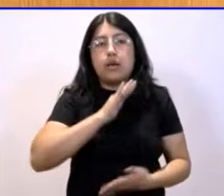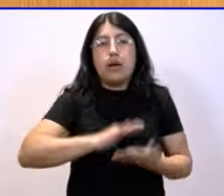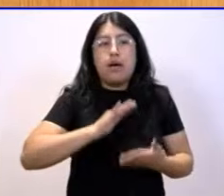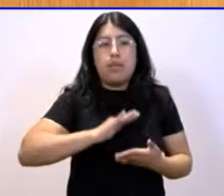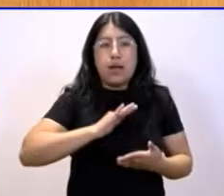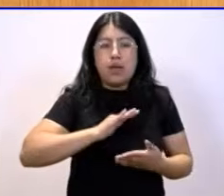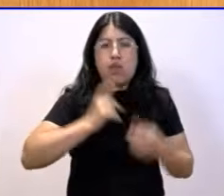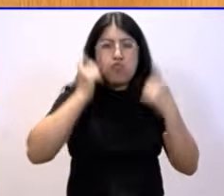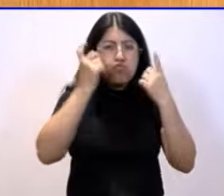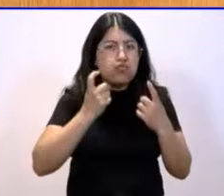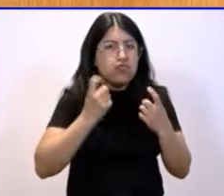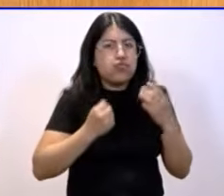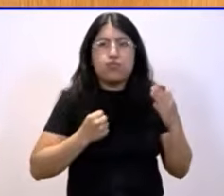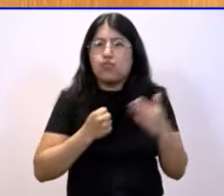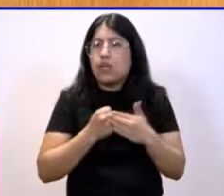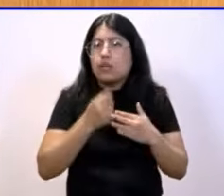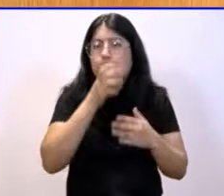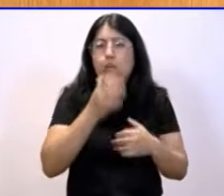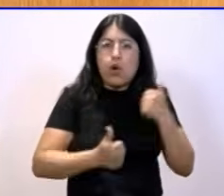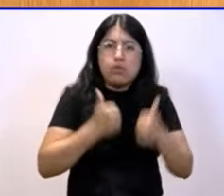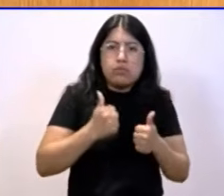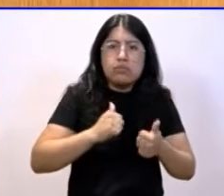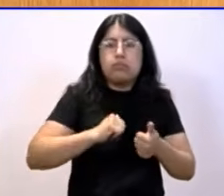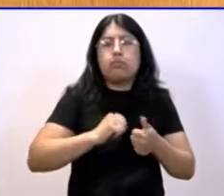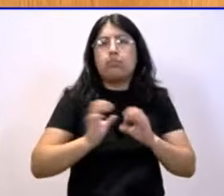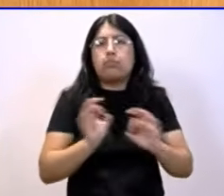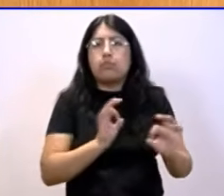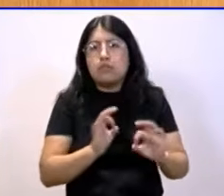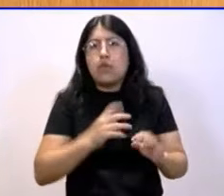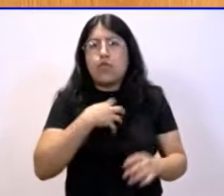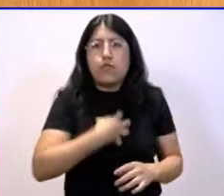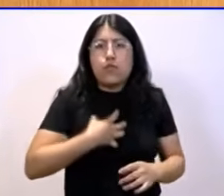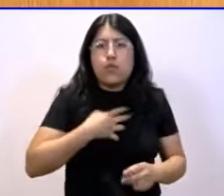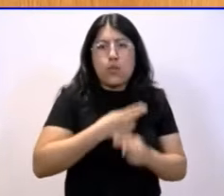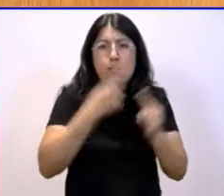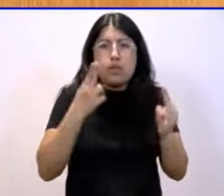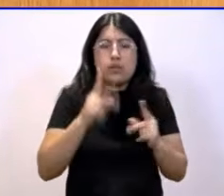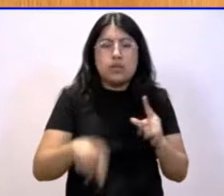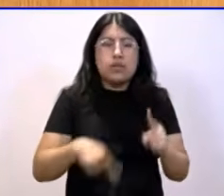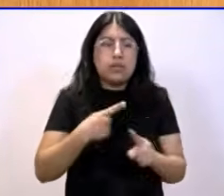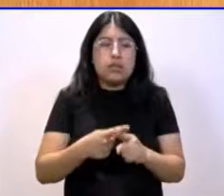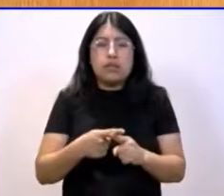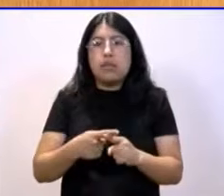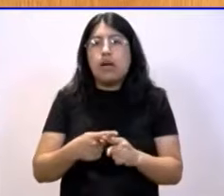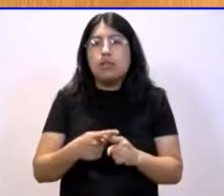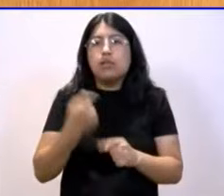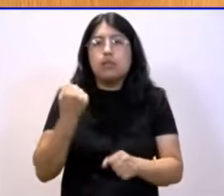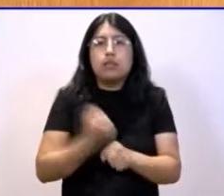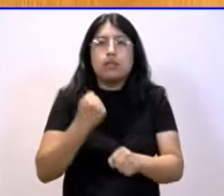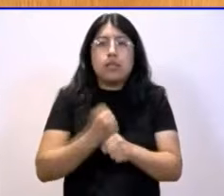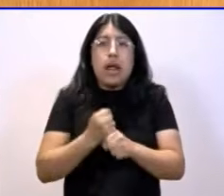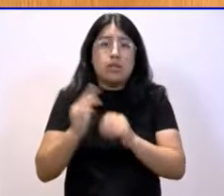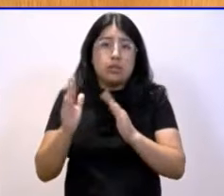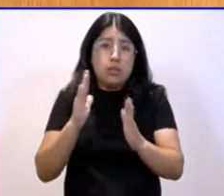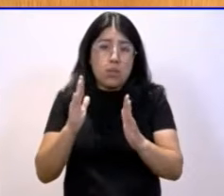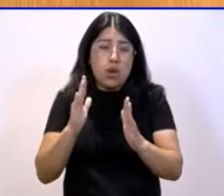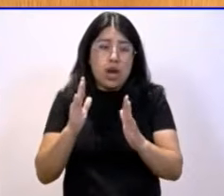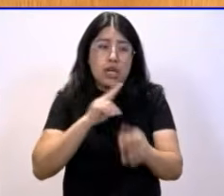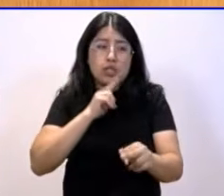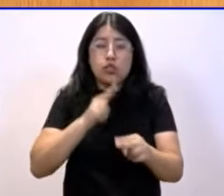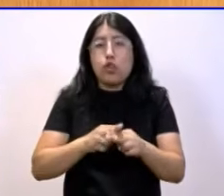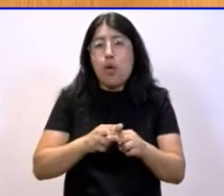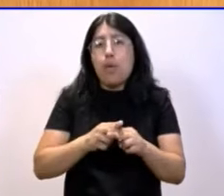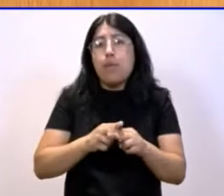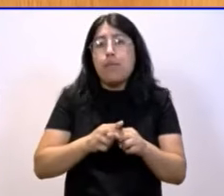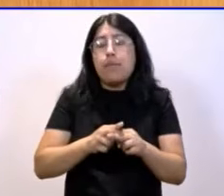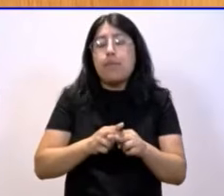sus oposiciones, a la hora de preparar sus sistemas de acceso a la función pública, y tenemos una serie de empleados temporales, como les llama el Tribunal